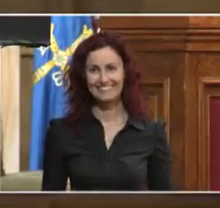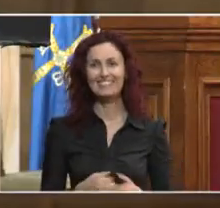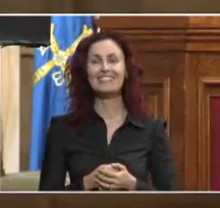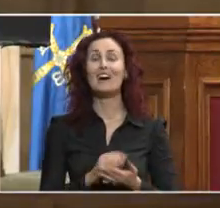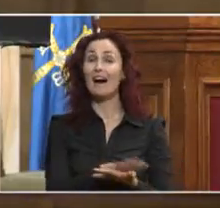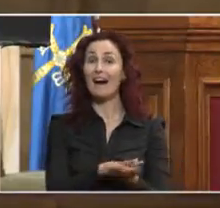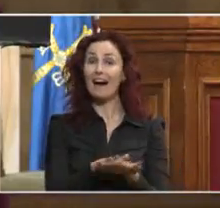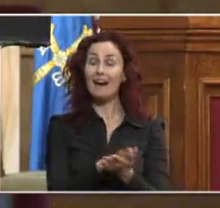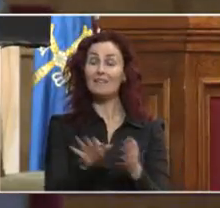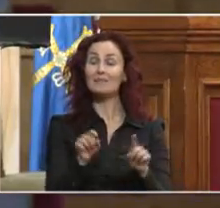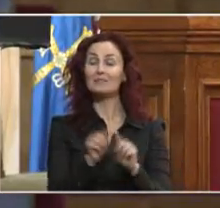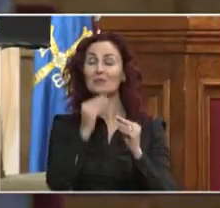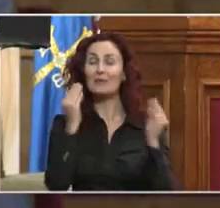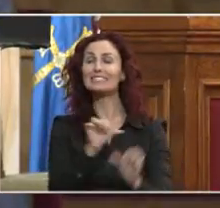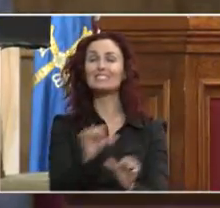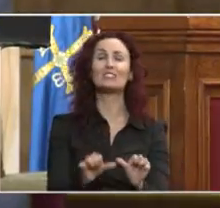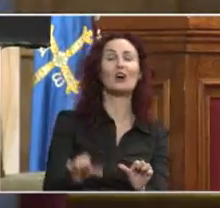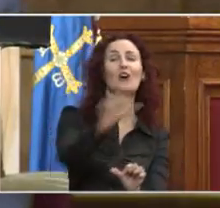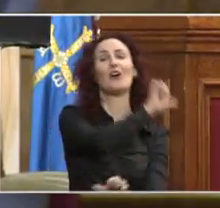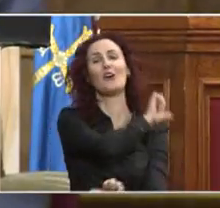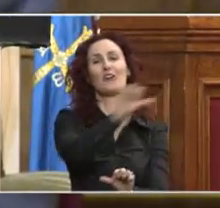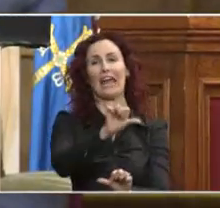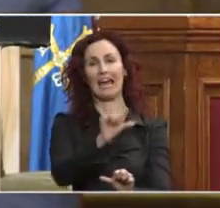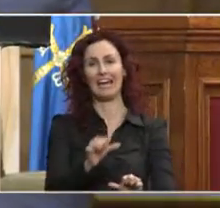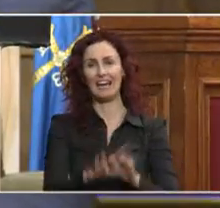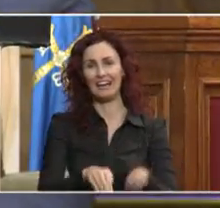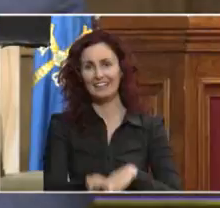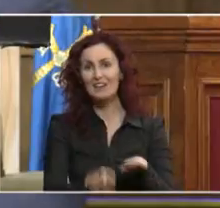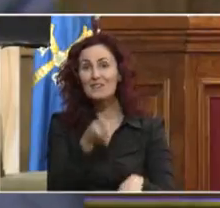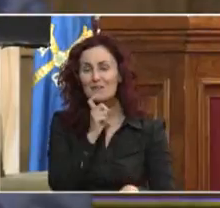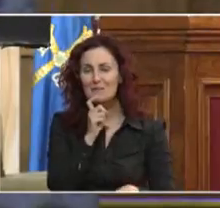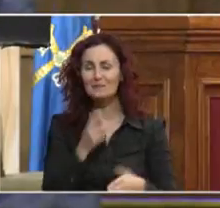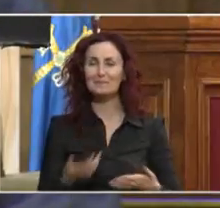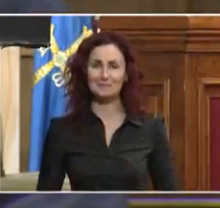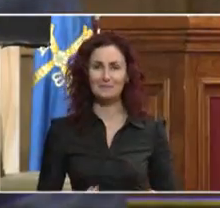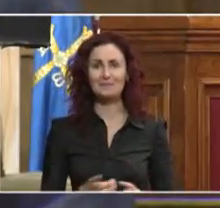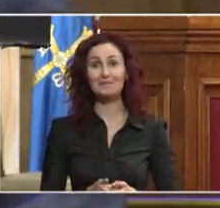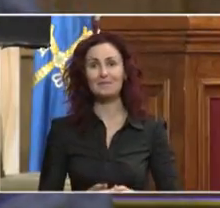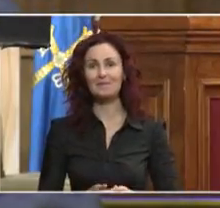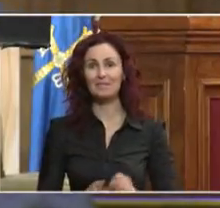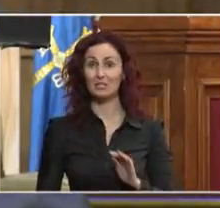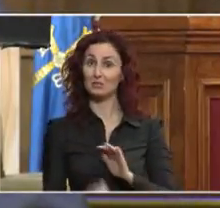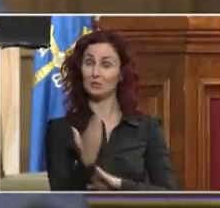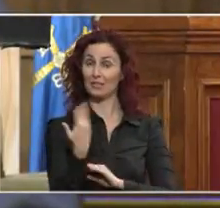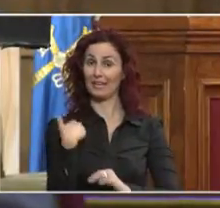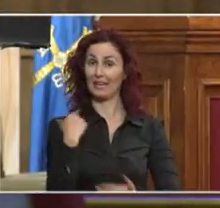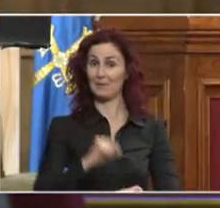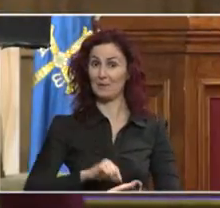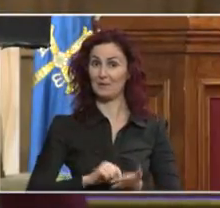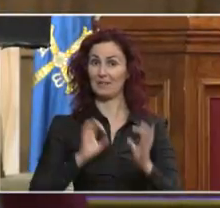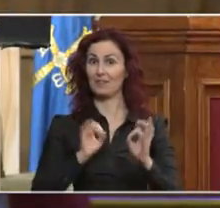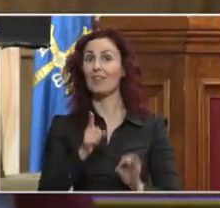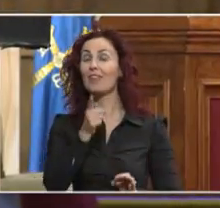Estamos hablando de la prehistoria del Luthier, obviamente. No, perdón. Éramos de... Lo que se formó en ese momento fue el grupo que se llamó